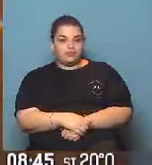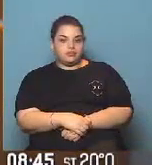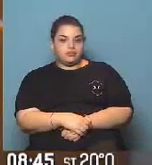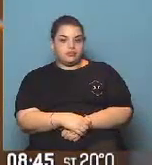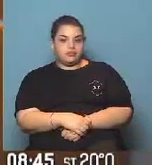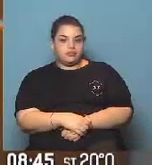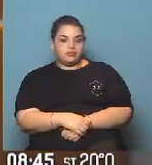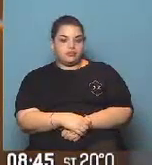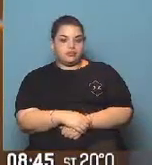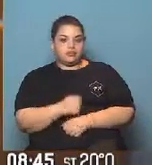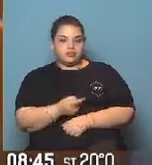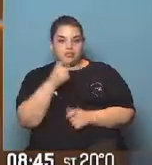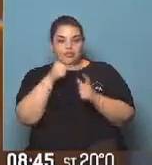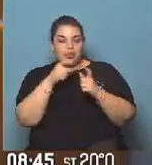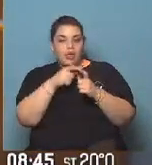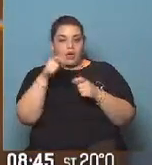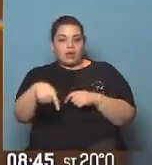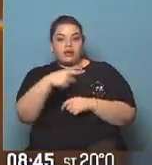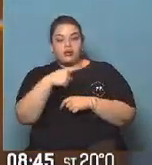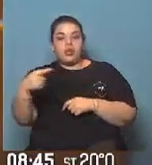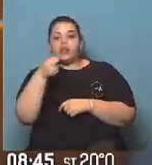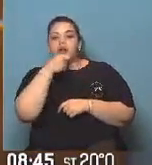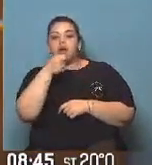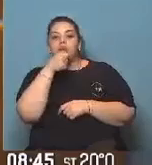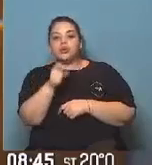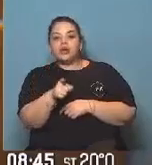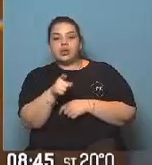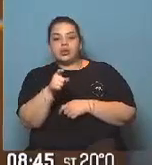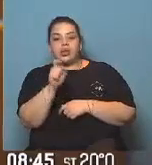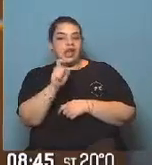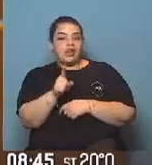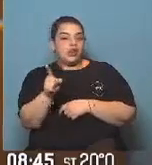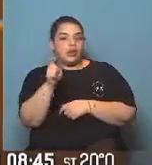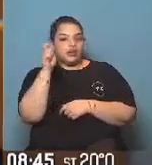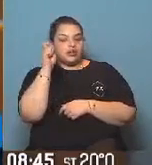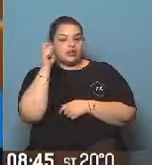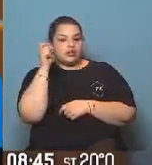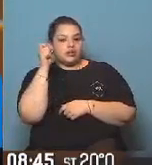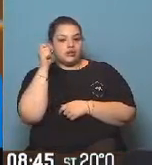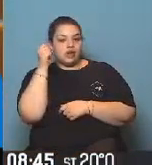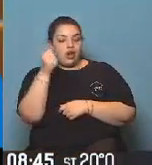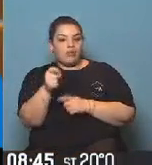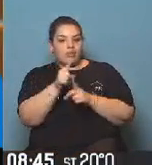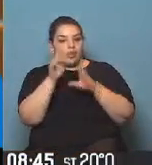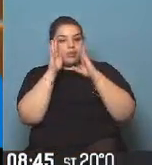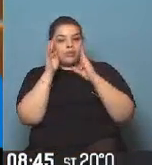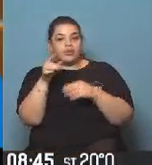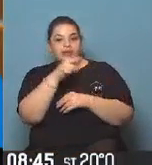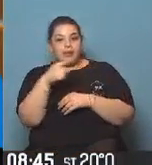Uno de los estrenos argentinos de esta semana es el documental Esto no es un golpe, que pone el foco en Semana